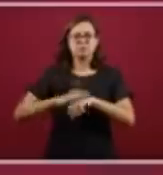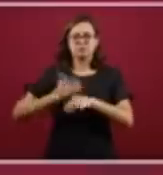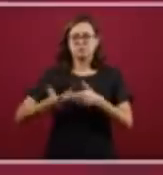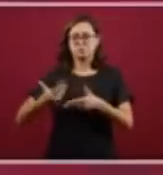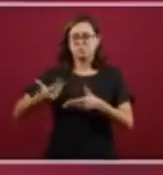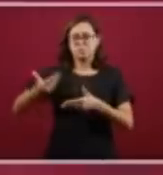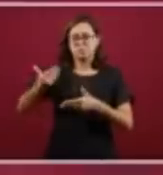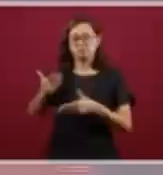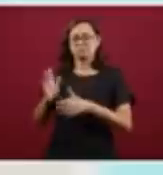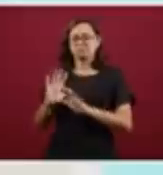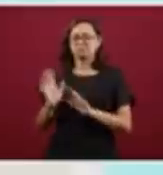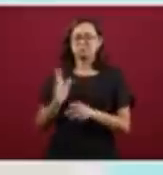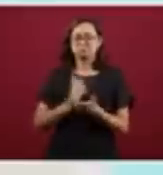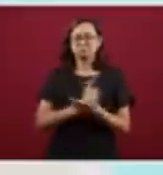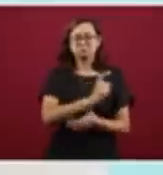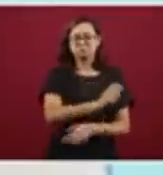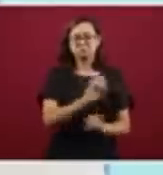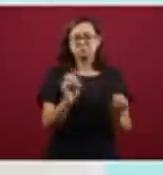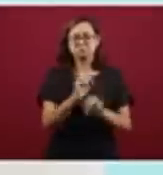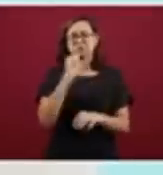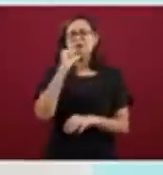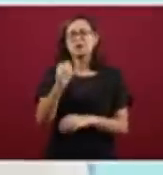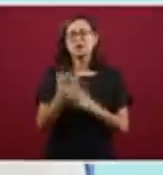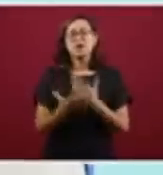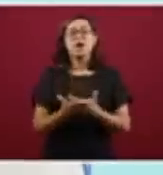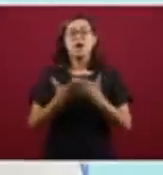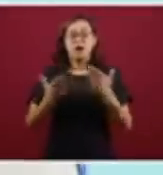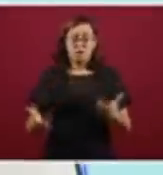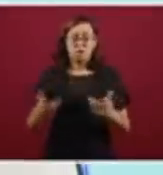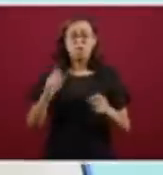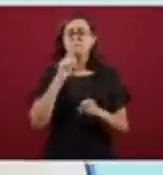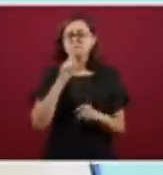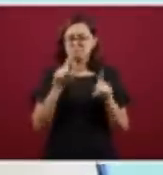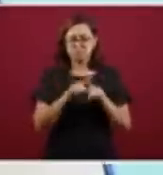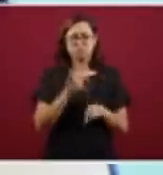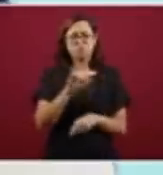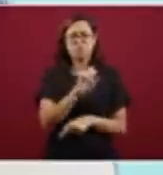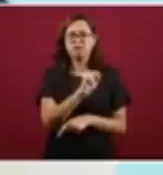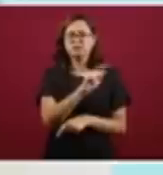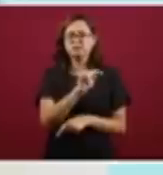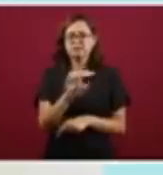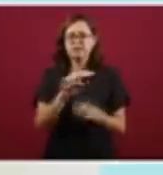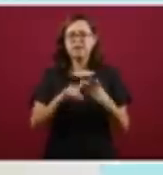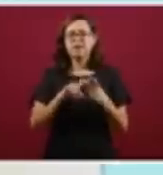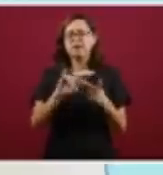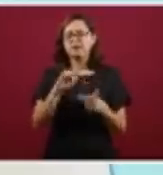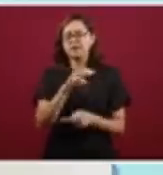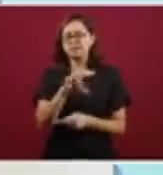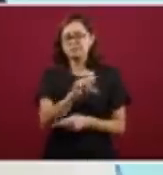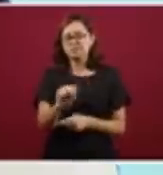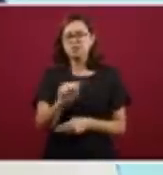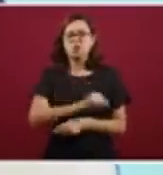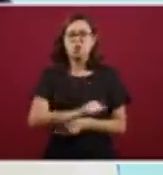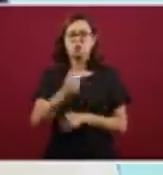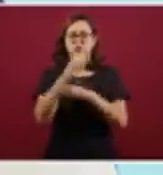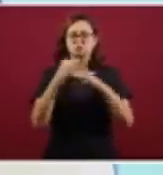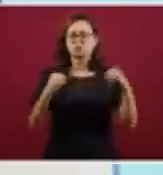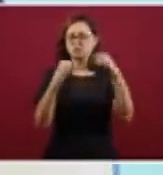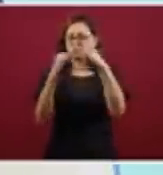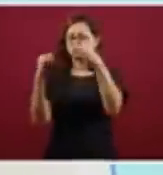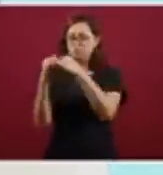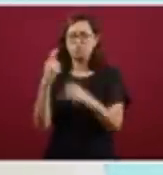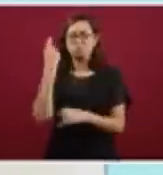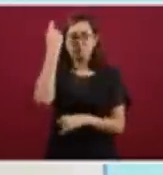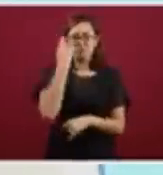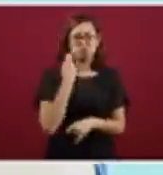anteriores. Hoy los pensionados del ISSSTE, del Seguro Social y de otras instituciones son beneficiarios,